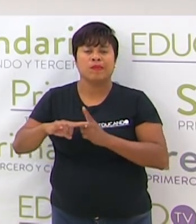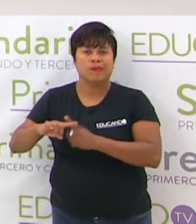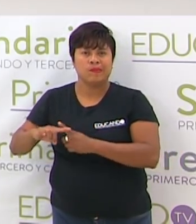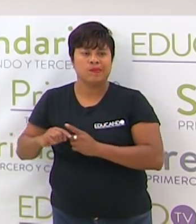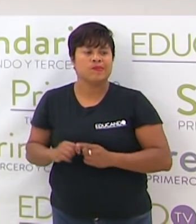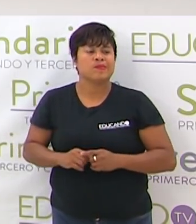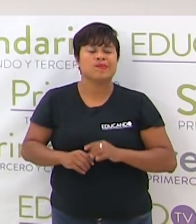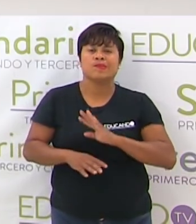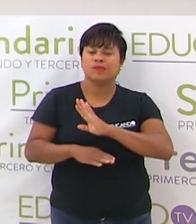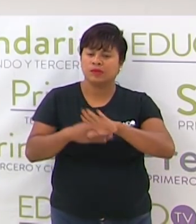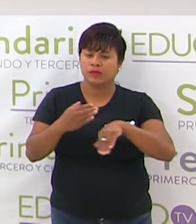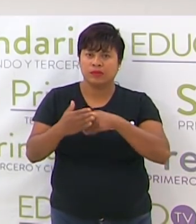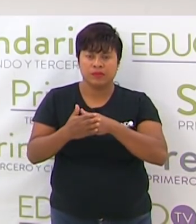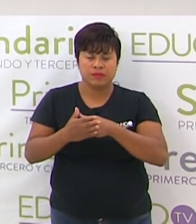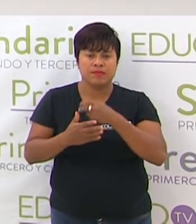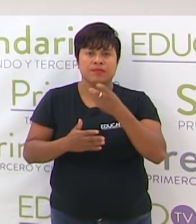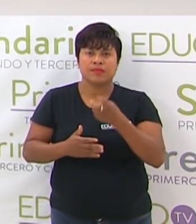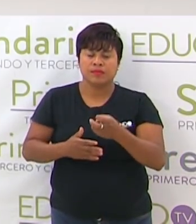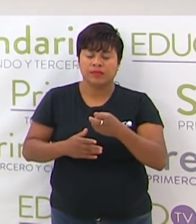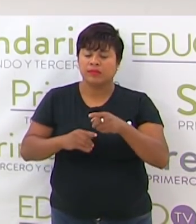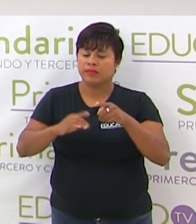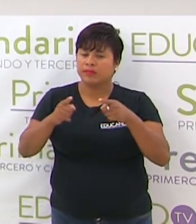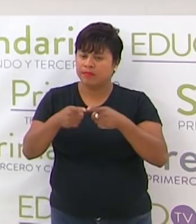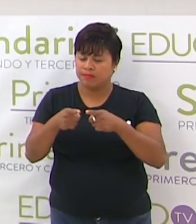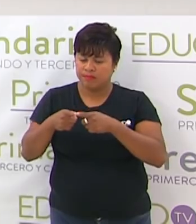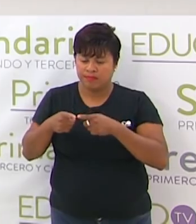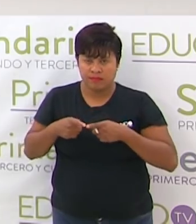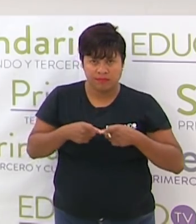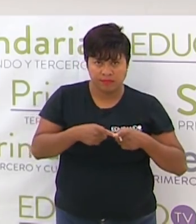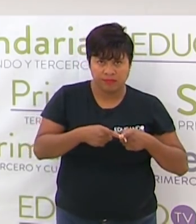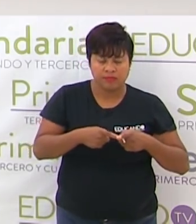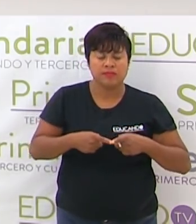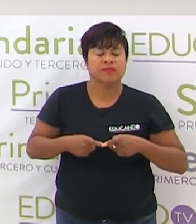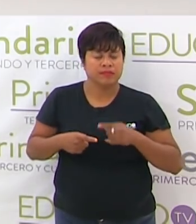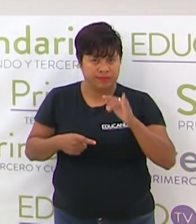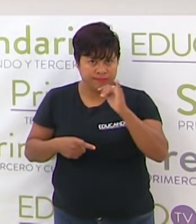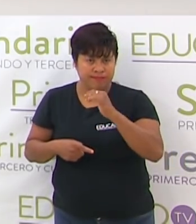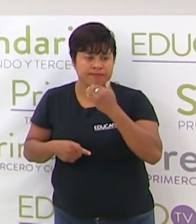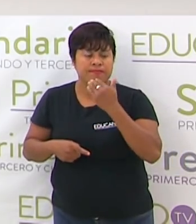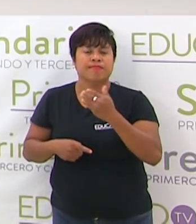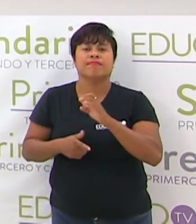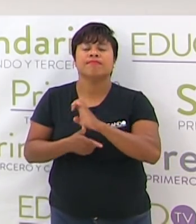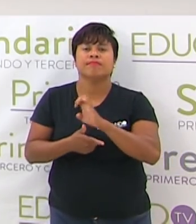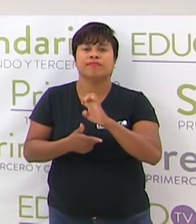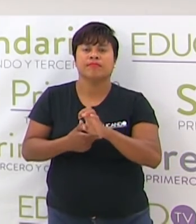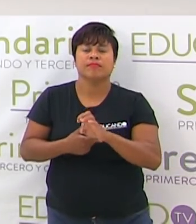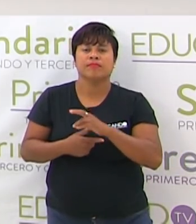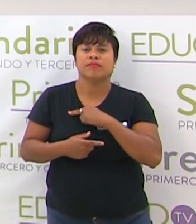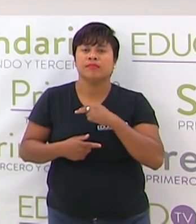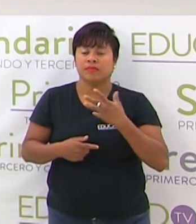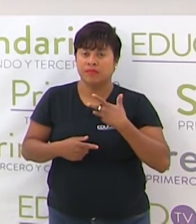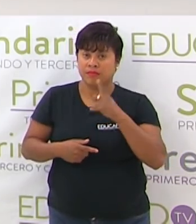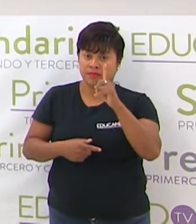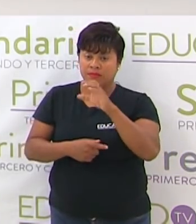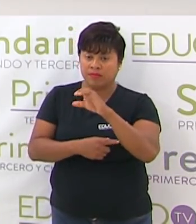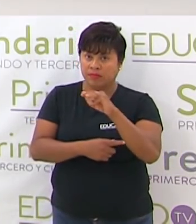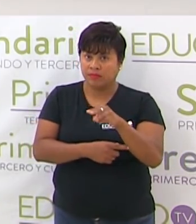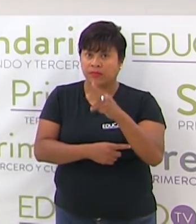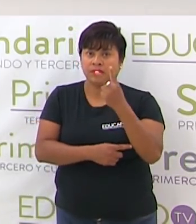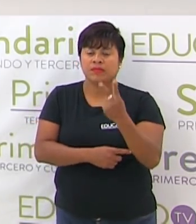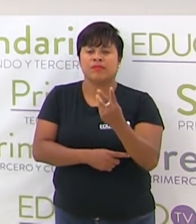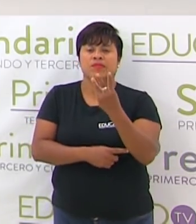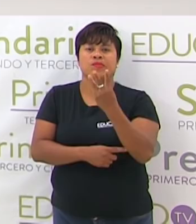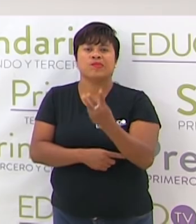sumando todos sus lados, ¿sí? Entonces, sería 1 centímetro,